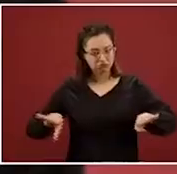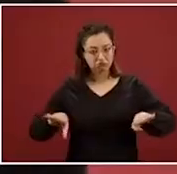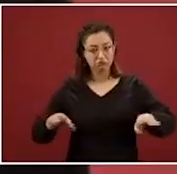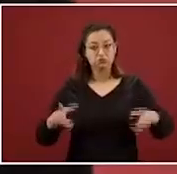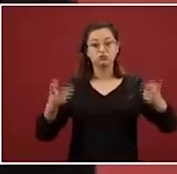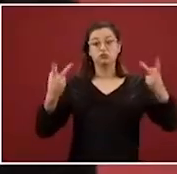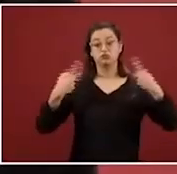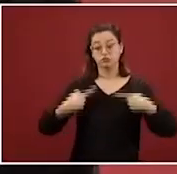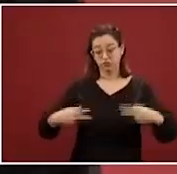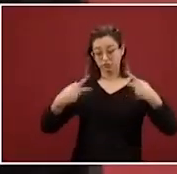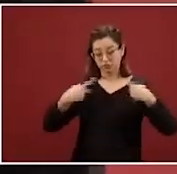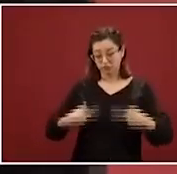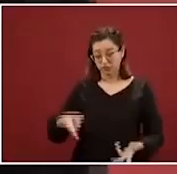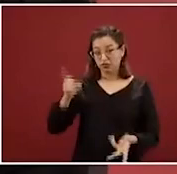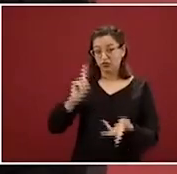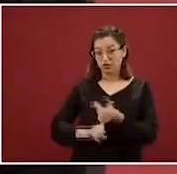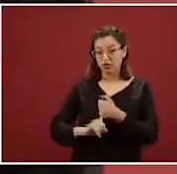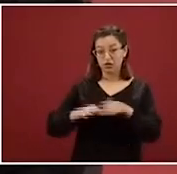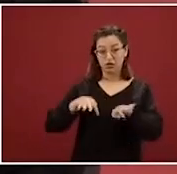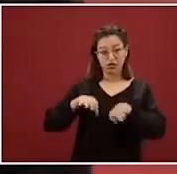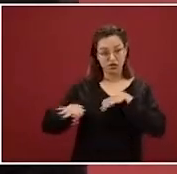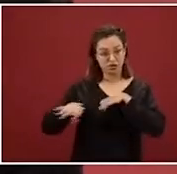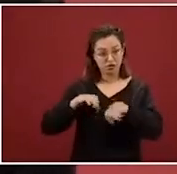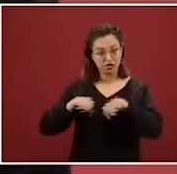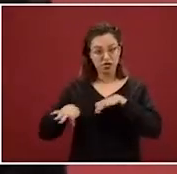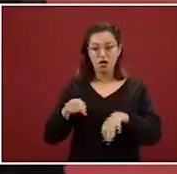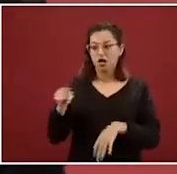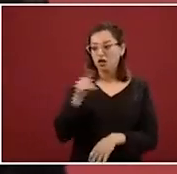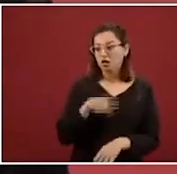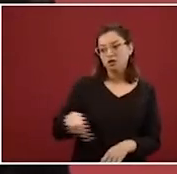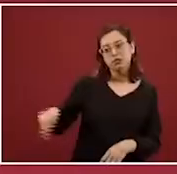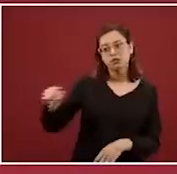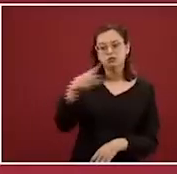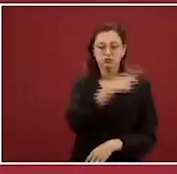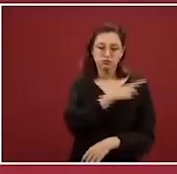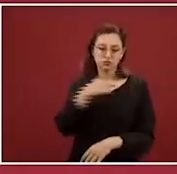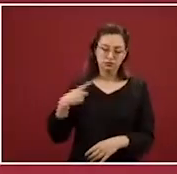los trabajadores son los que deciden